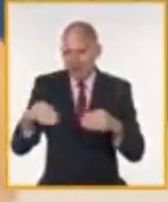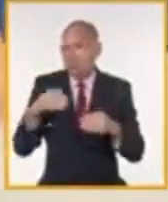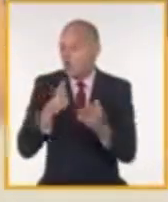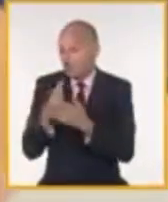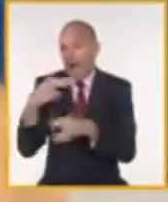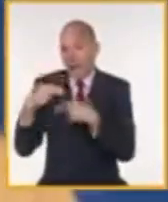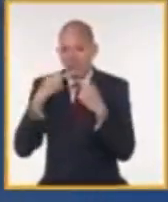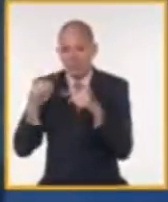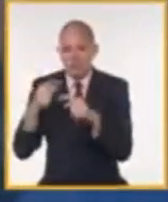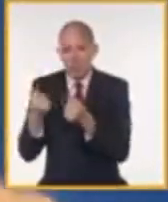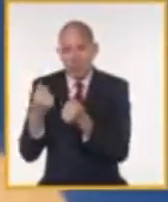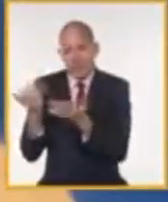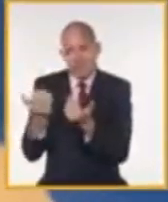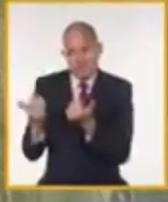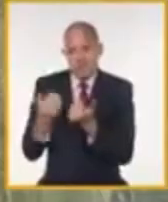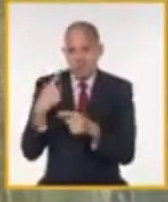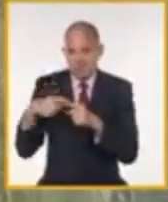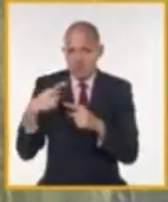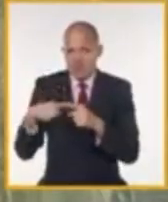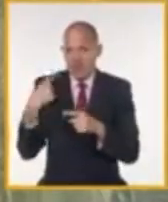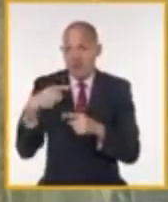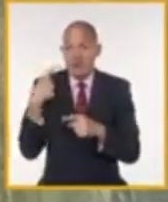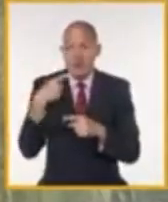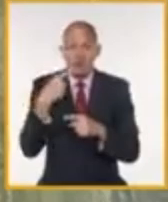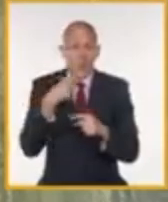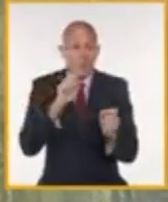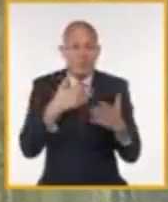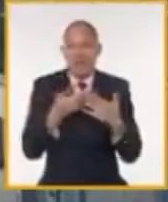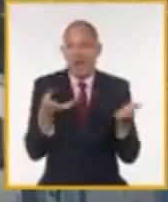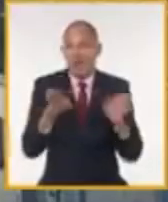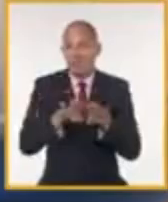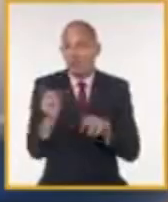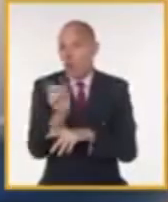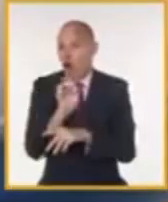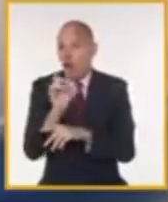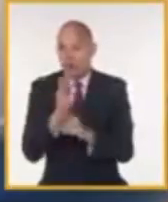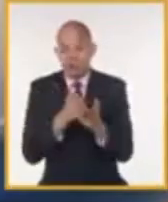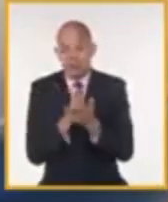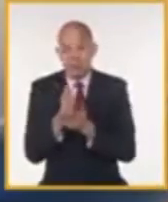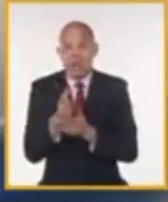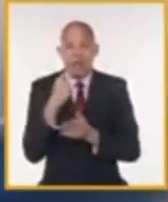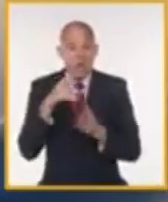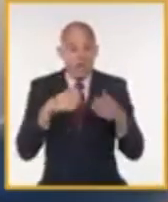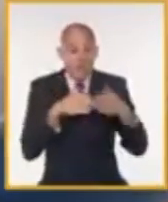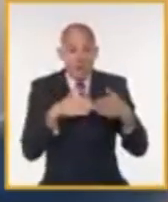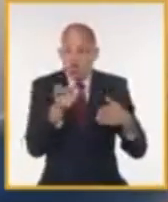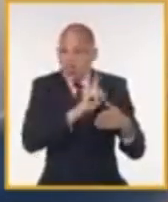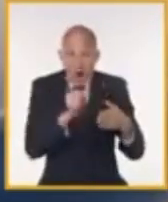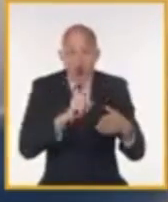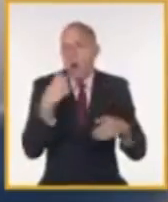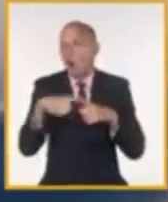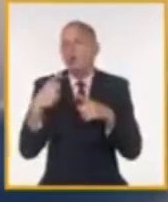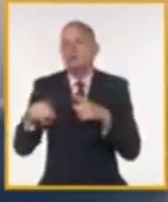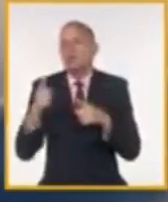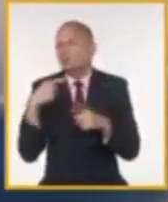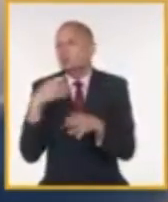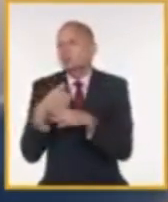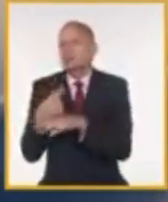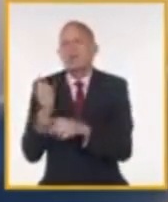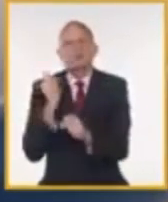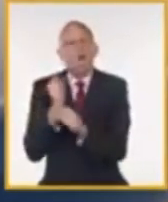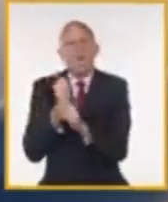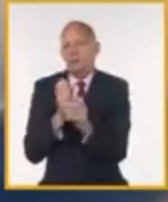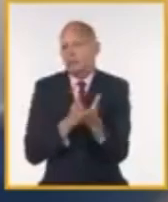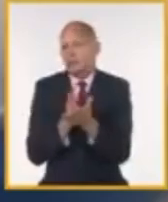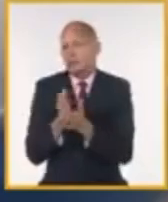quedado otras empresas y siempre buscando alternativas. Hay un interés muy fuerte de la máxima dirección del